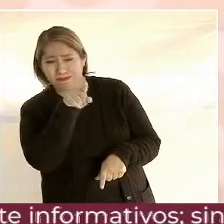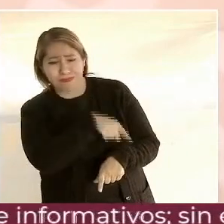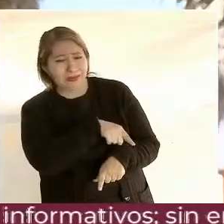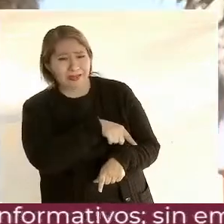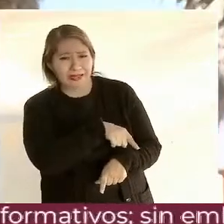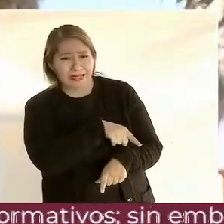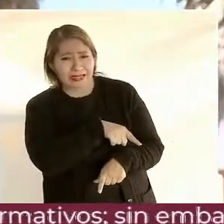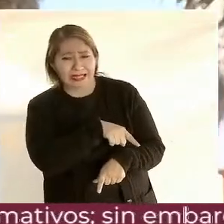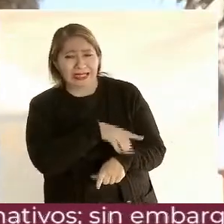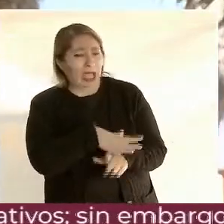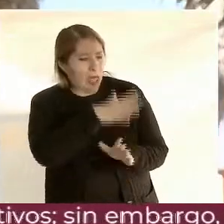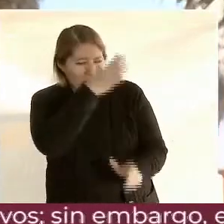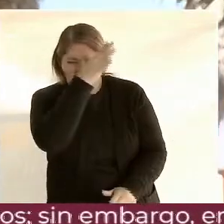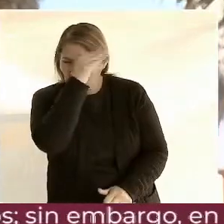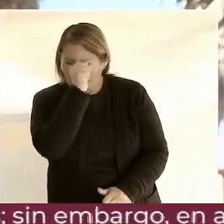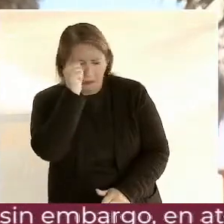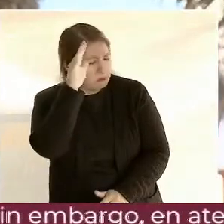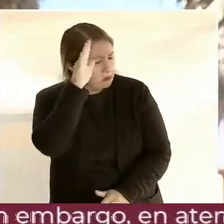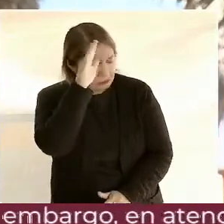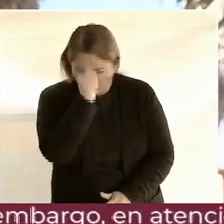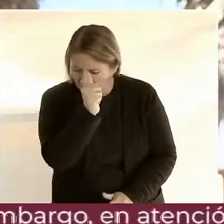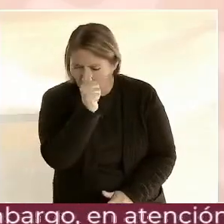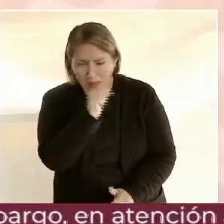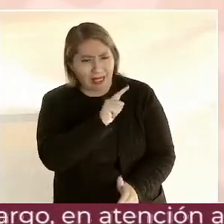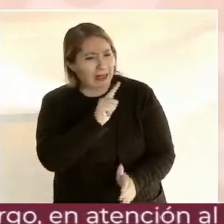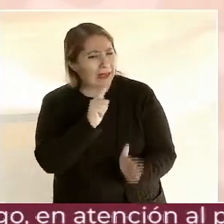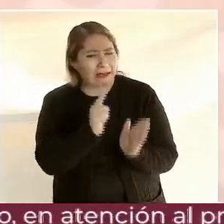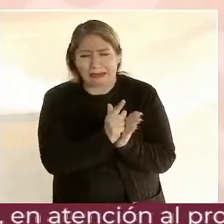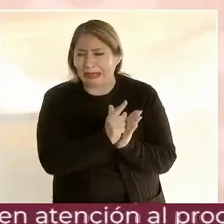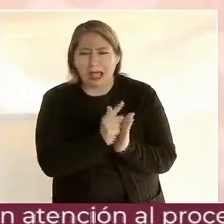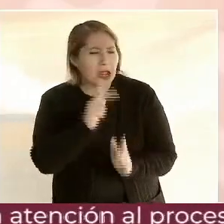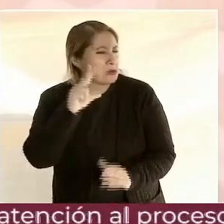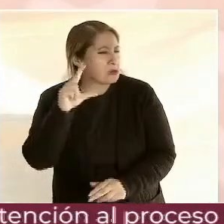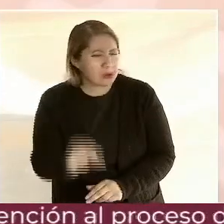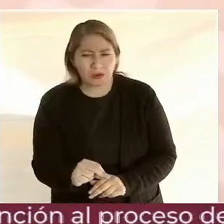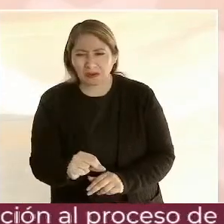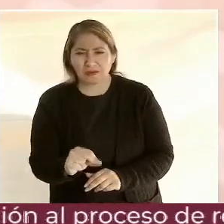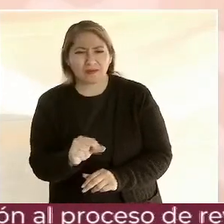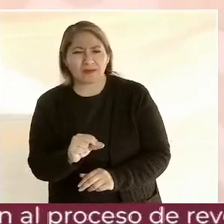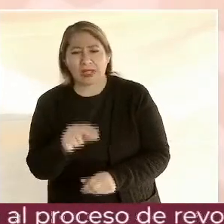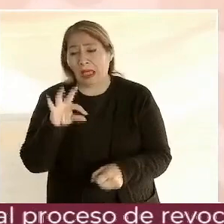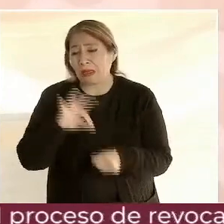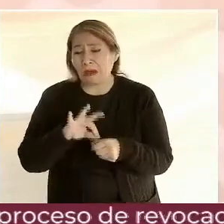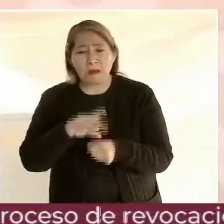actos ilegales y antidemocráticos.